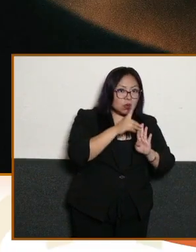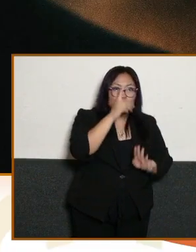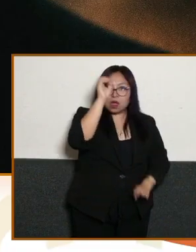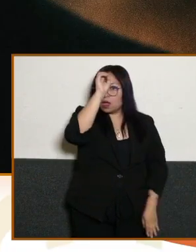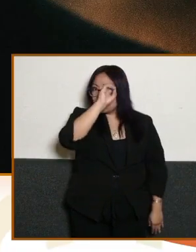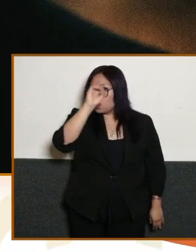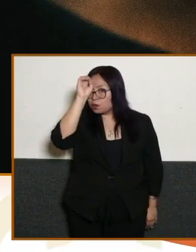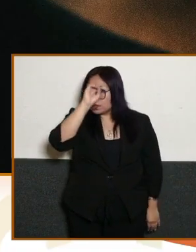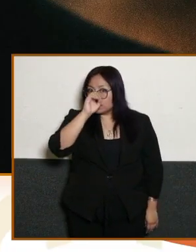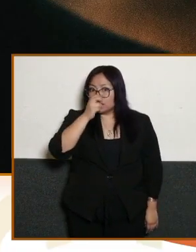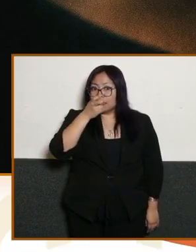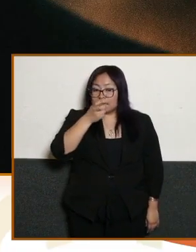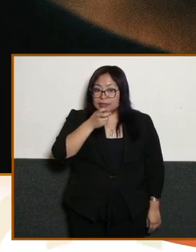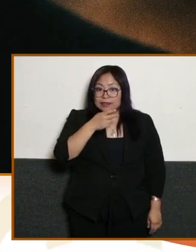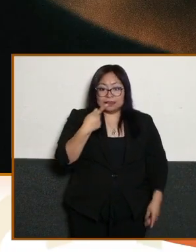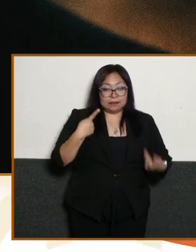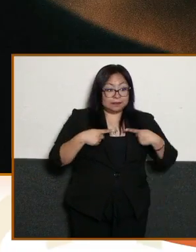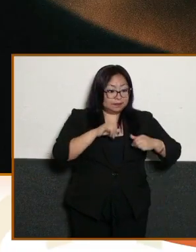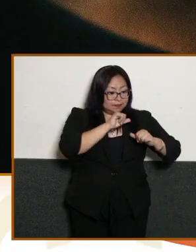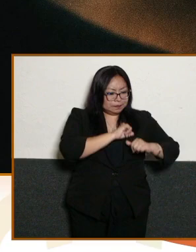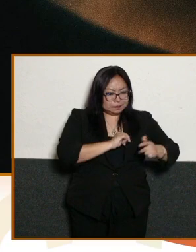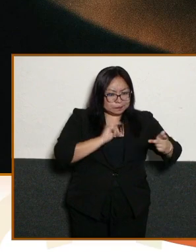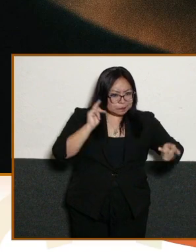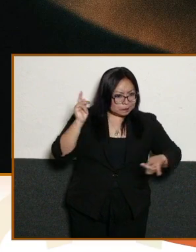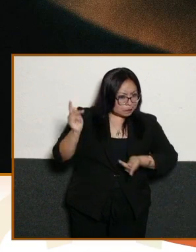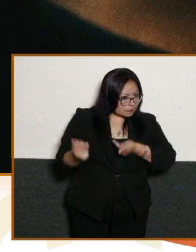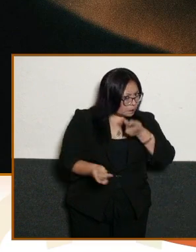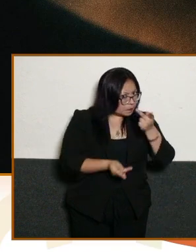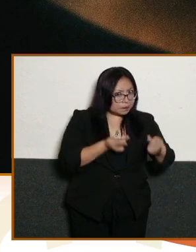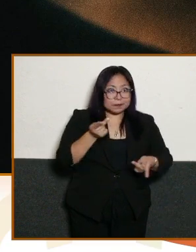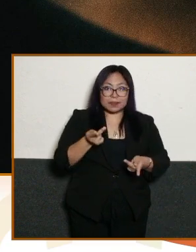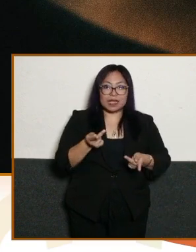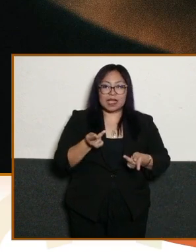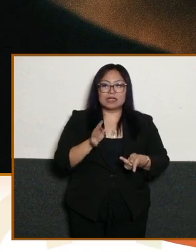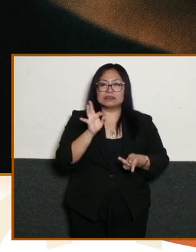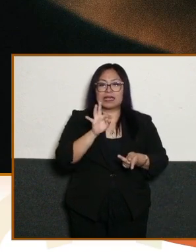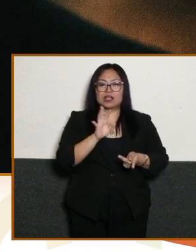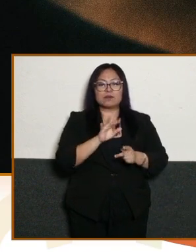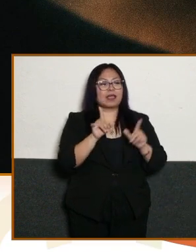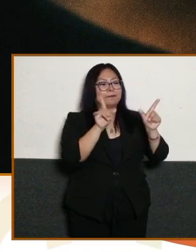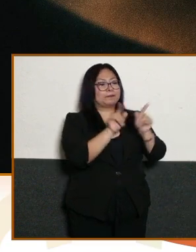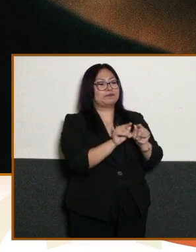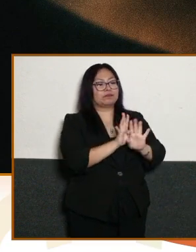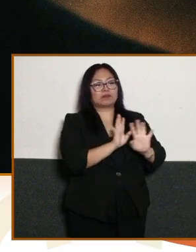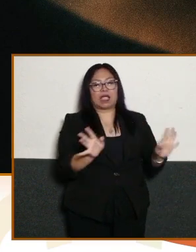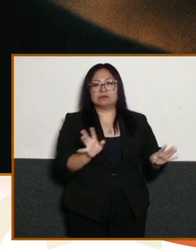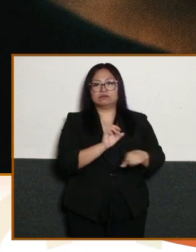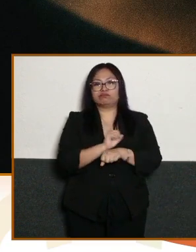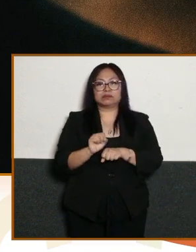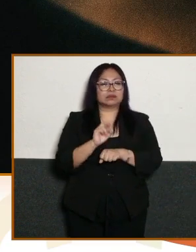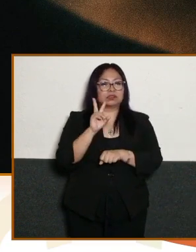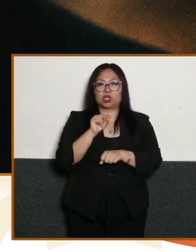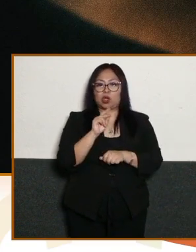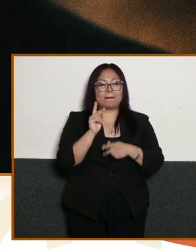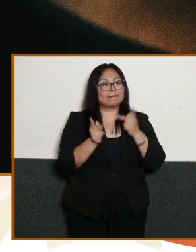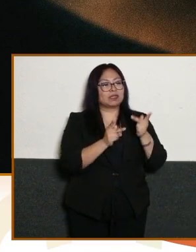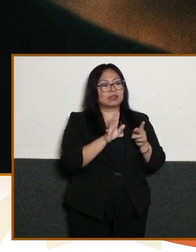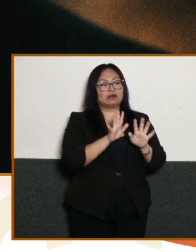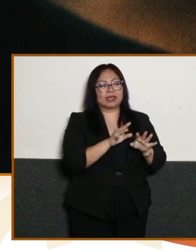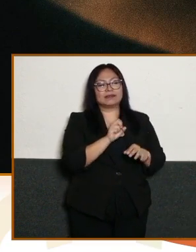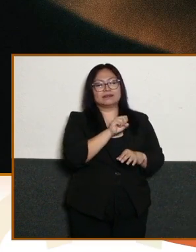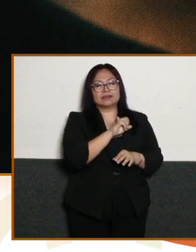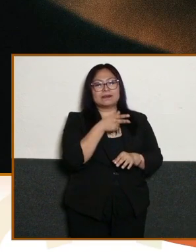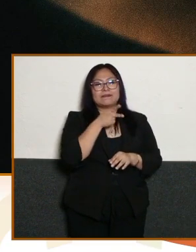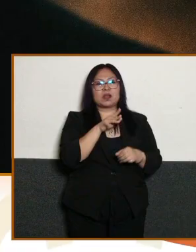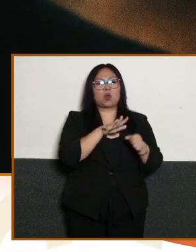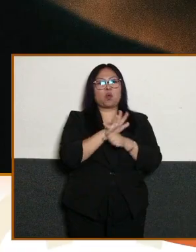opinión. Estos agentes van a empezar a hacer preguntas. Ya no es como, dame la síntesis y punto, doy la síntesis. No, es como, dame la síntesis, sí, pero ¿qué